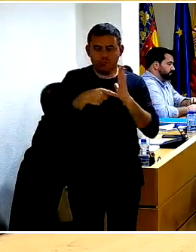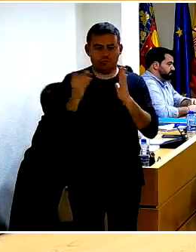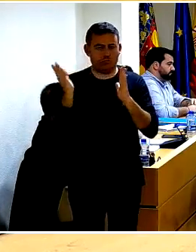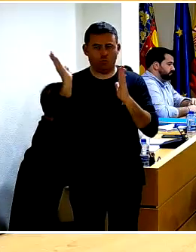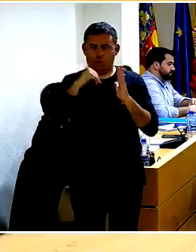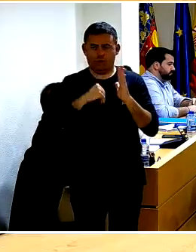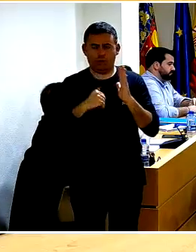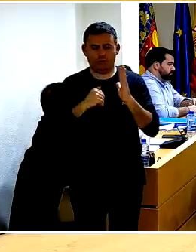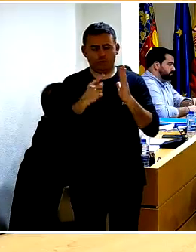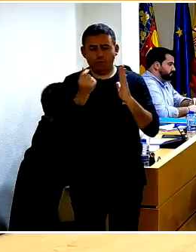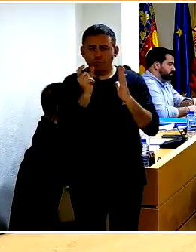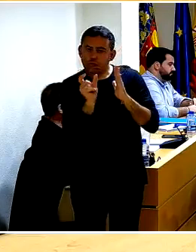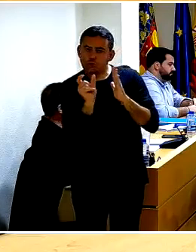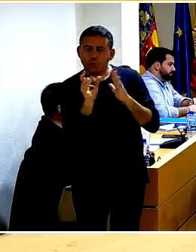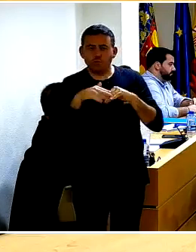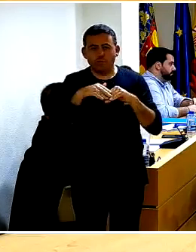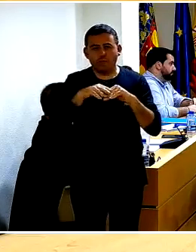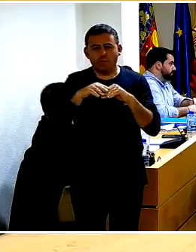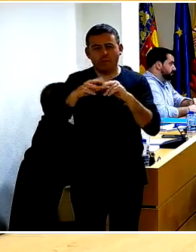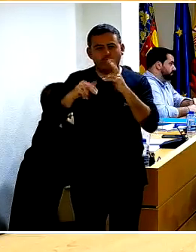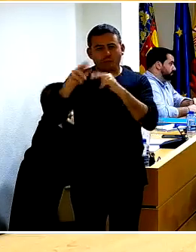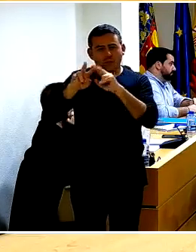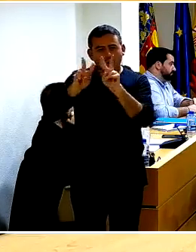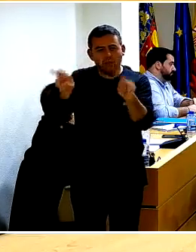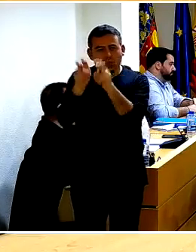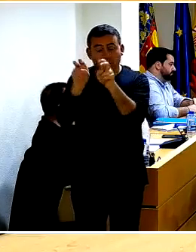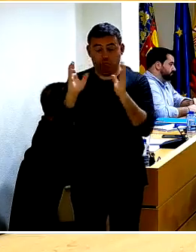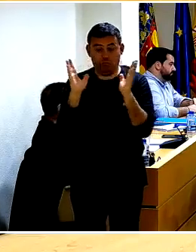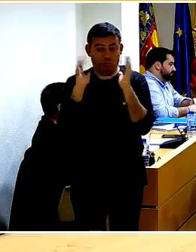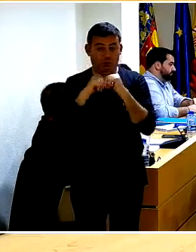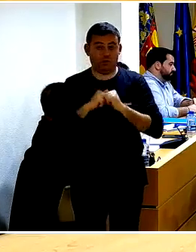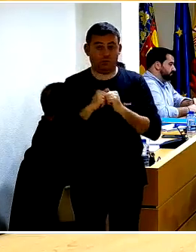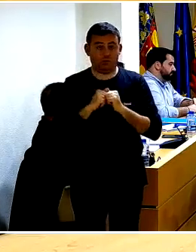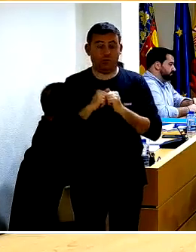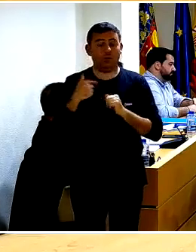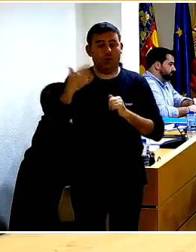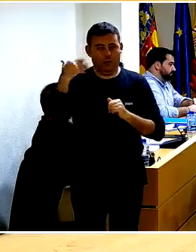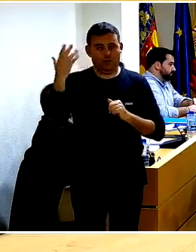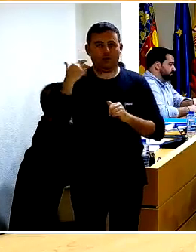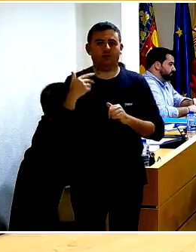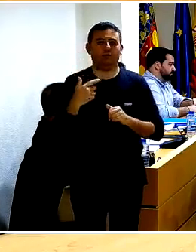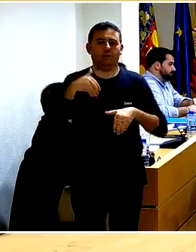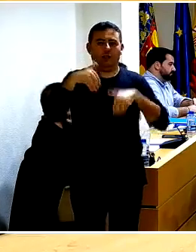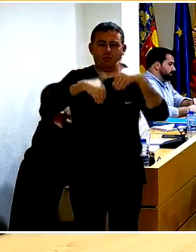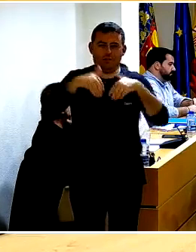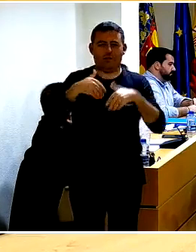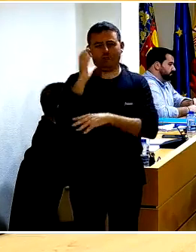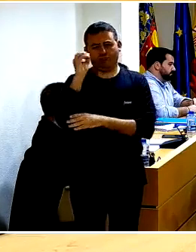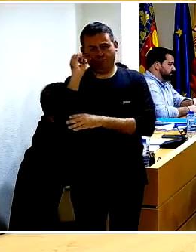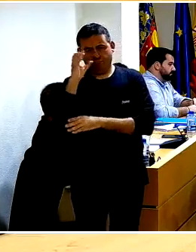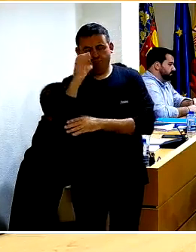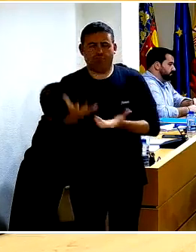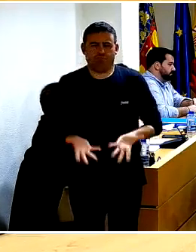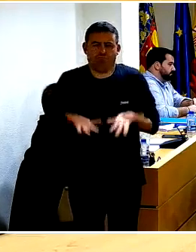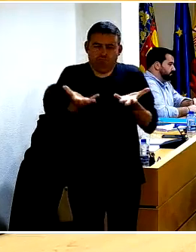y Compromís también, seguramente estará en algún sitio, pero yo no lo he visto y tampoco he escuchado a nadie que hablara de la restauración